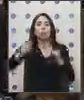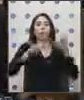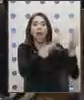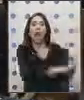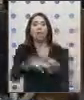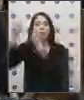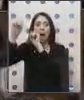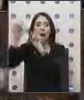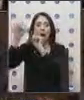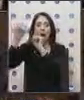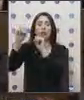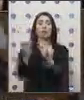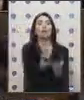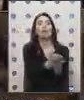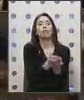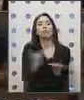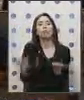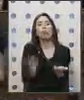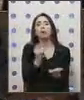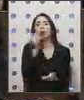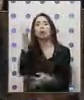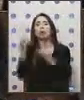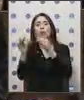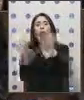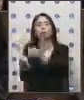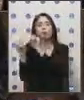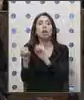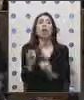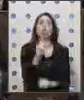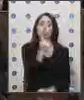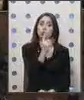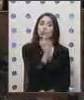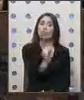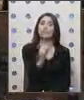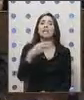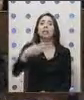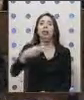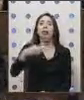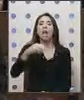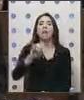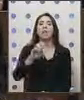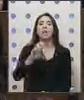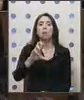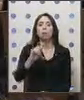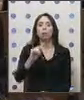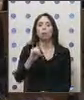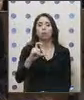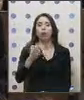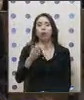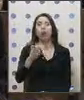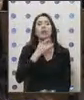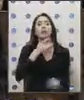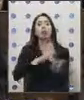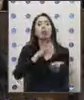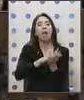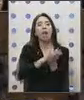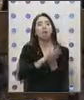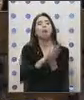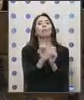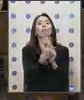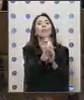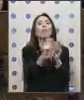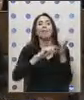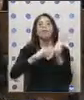acciones ejecutivas, salvo aquellas hipotecarias que afectan claramente la condición básica de vida de